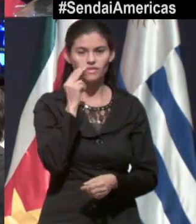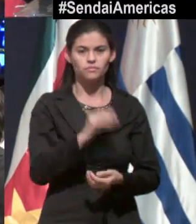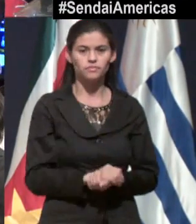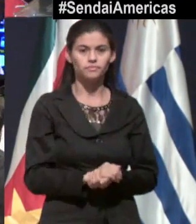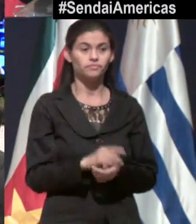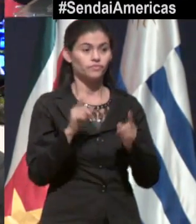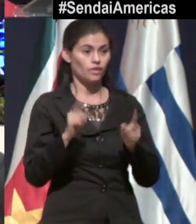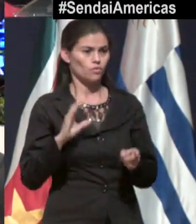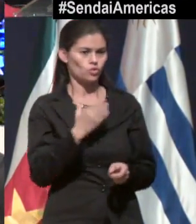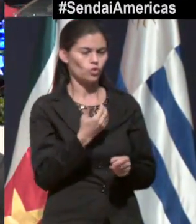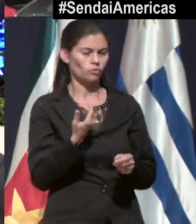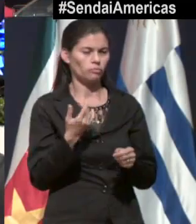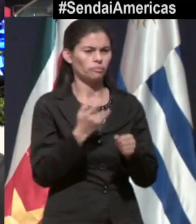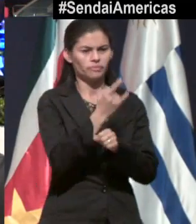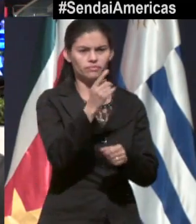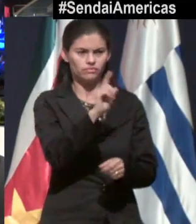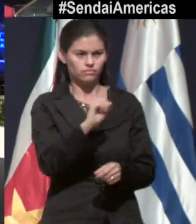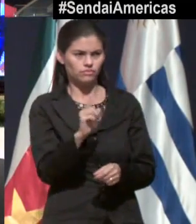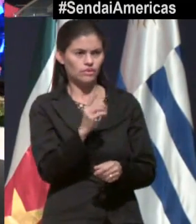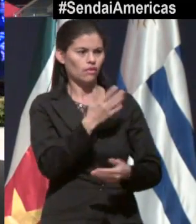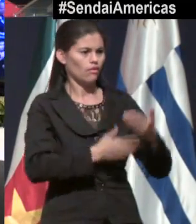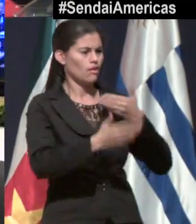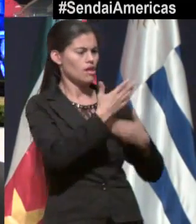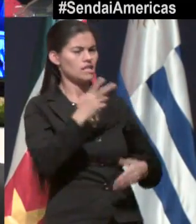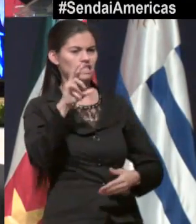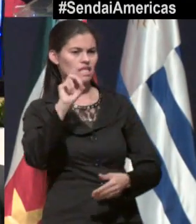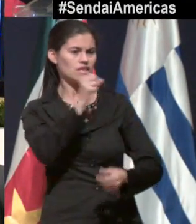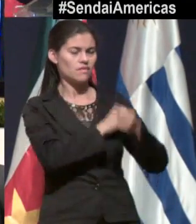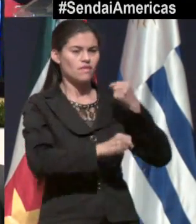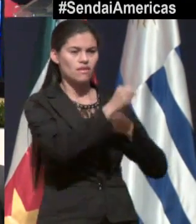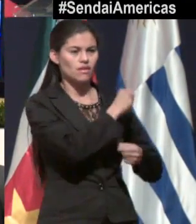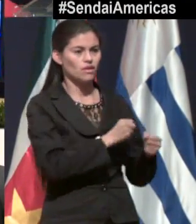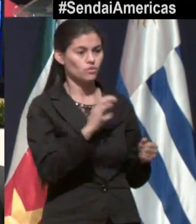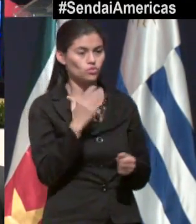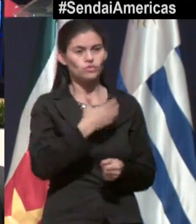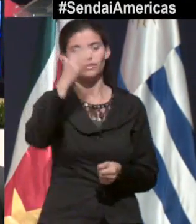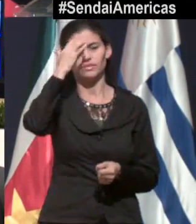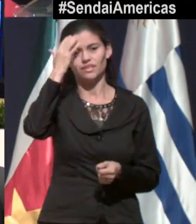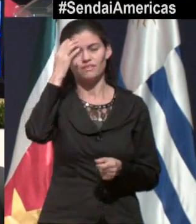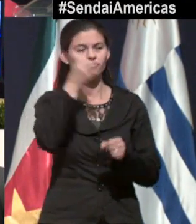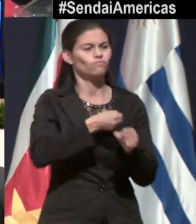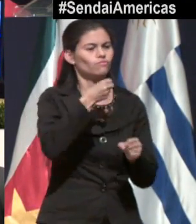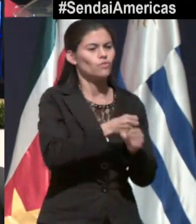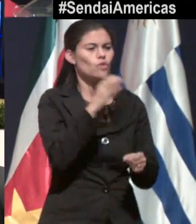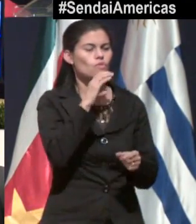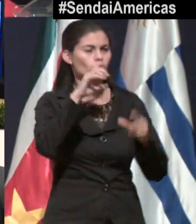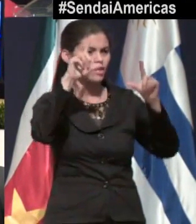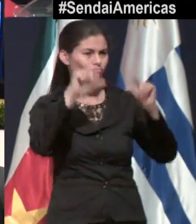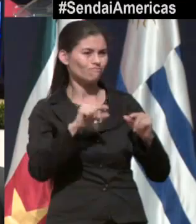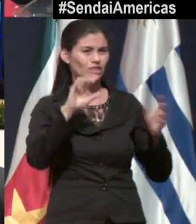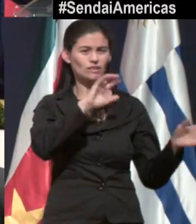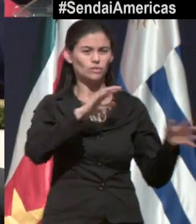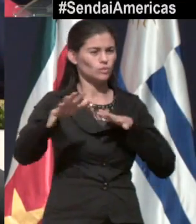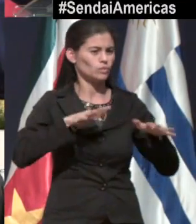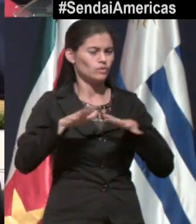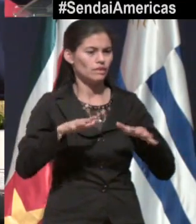No nos equivocamos hace más de 30 años atrás, cuando reconocimos que la gestión de riesgo de desastres